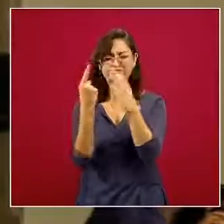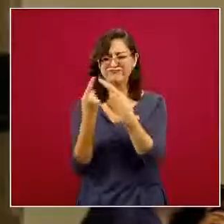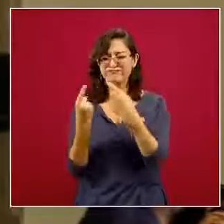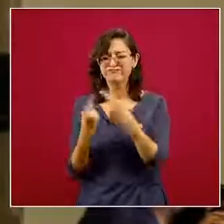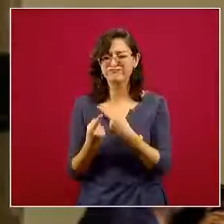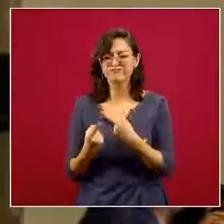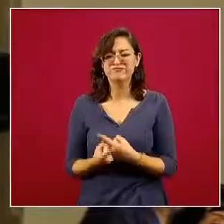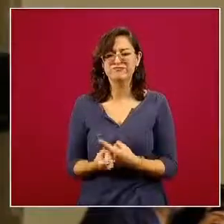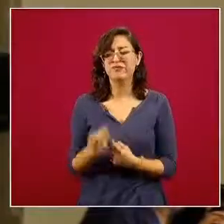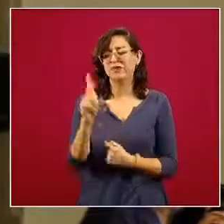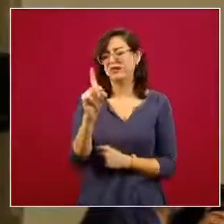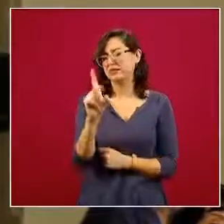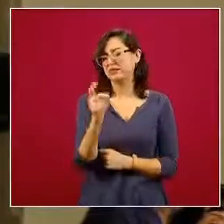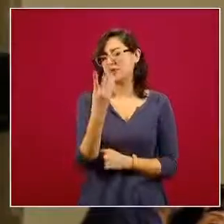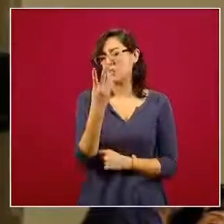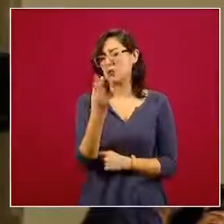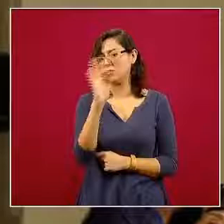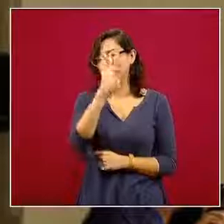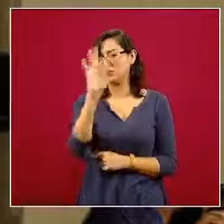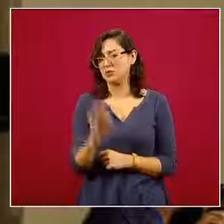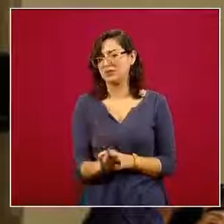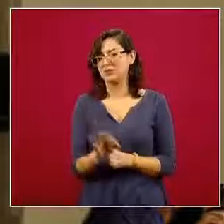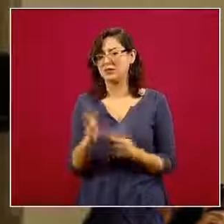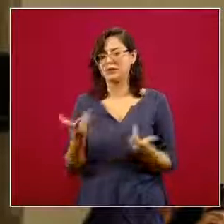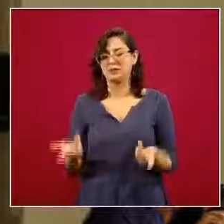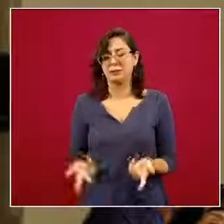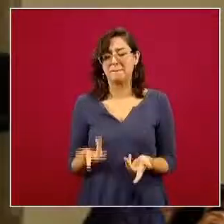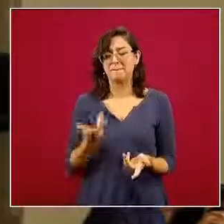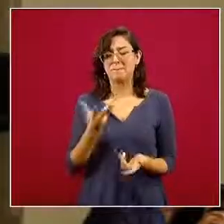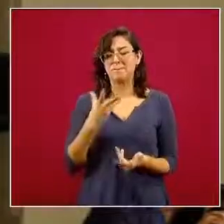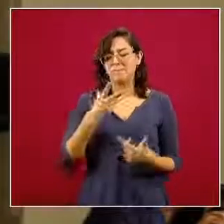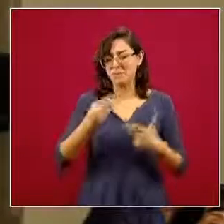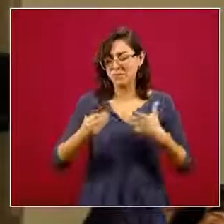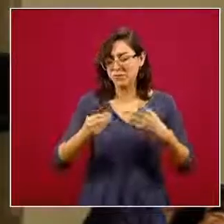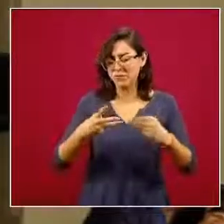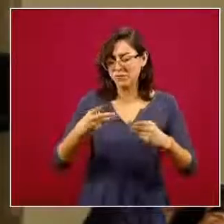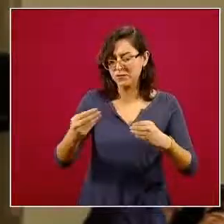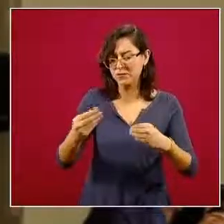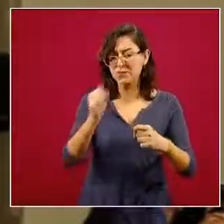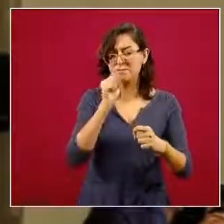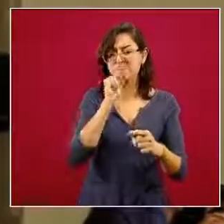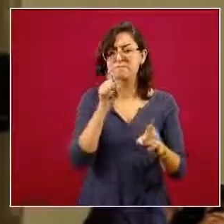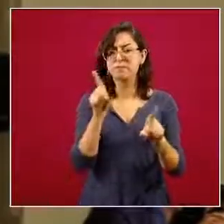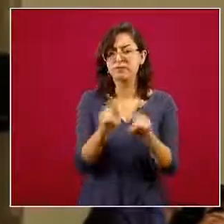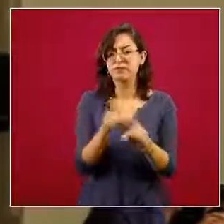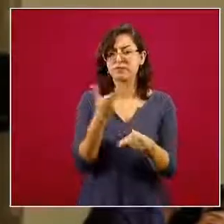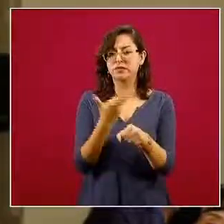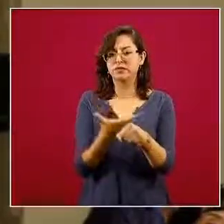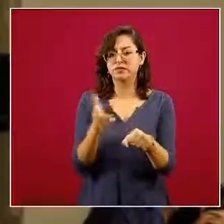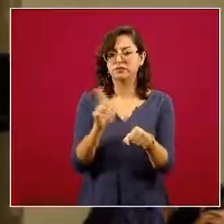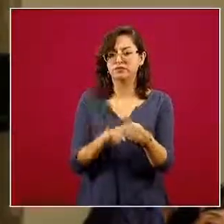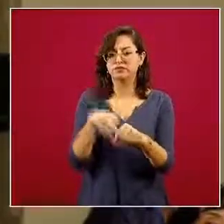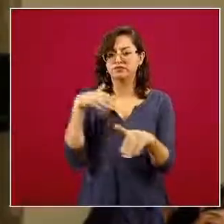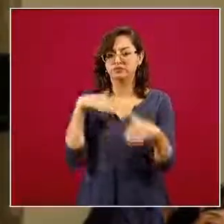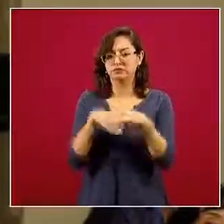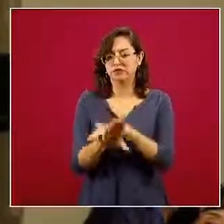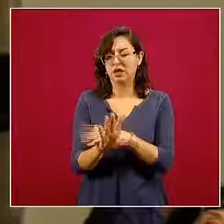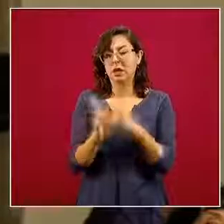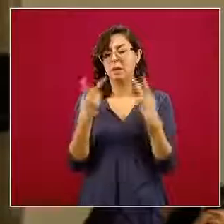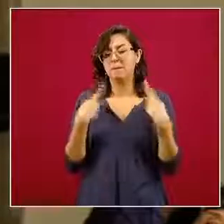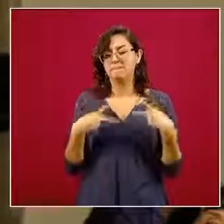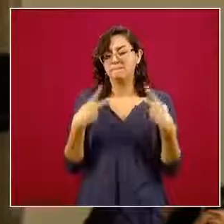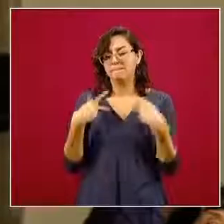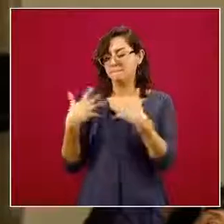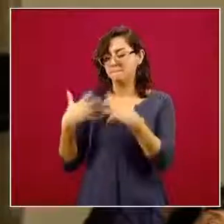que representan alrededor del 34% de los casos, no solamente de contagios, sino también de casos de hospitalización y de personas que